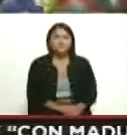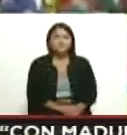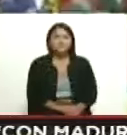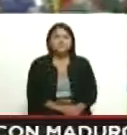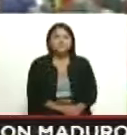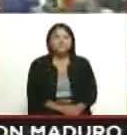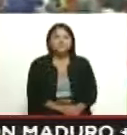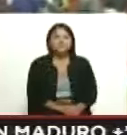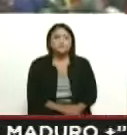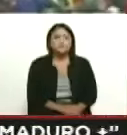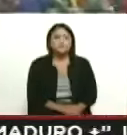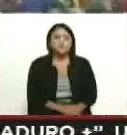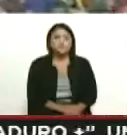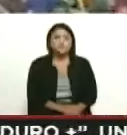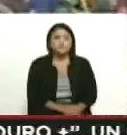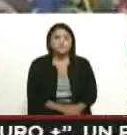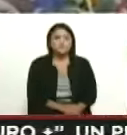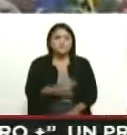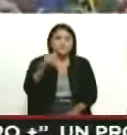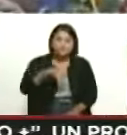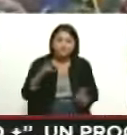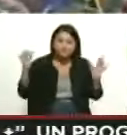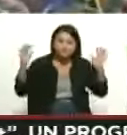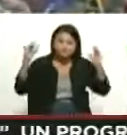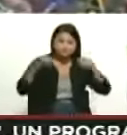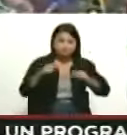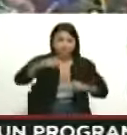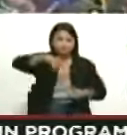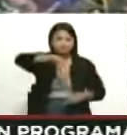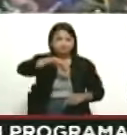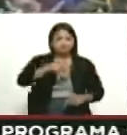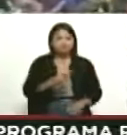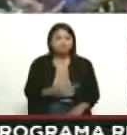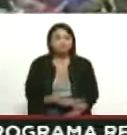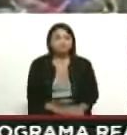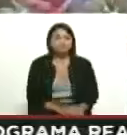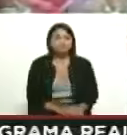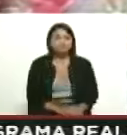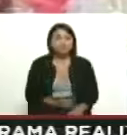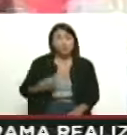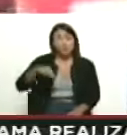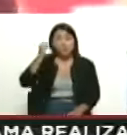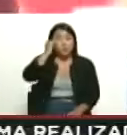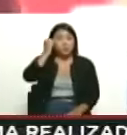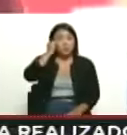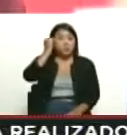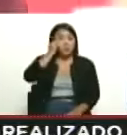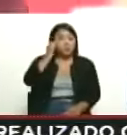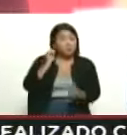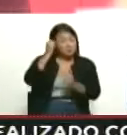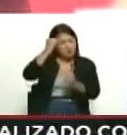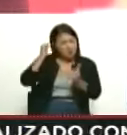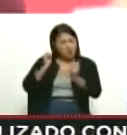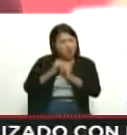Nosotros, los que estamos aquí, entre otros, brutos como somos, muy brutos,